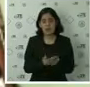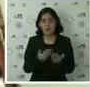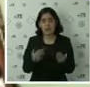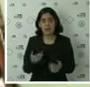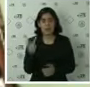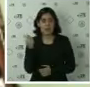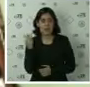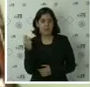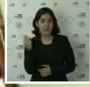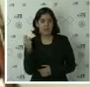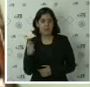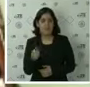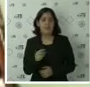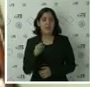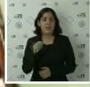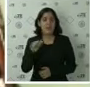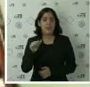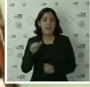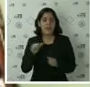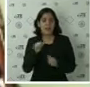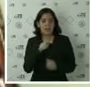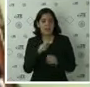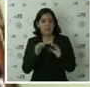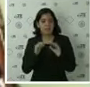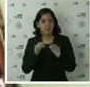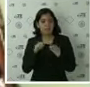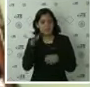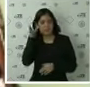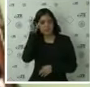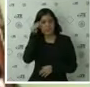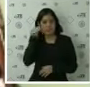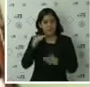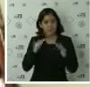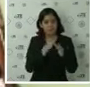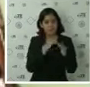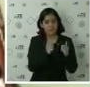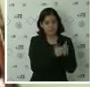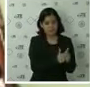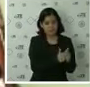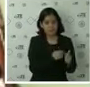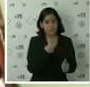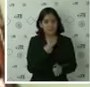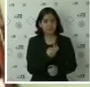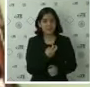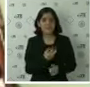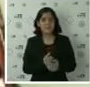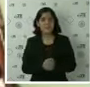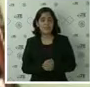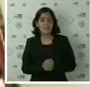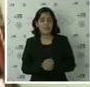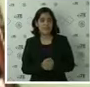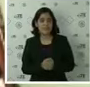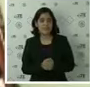como responsabilidad de los alumnos por mantener lo que